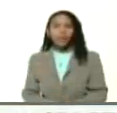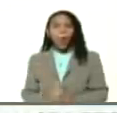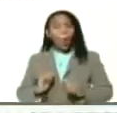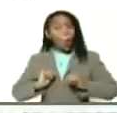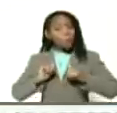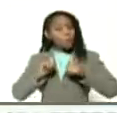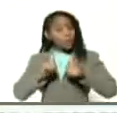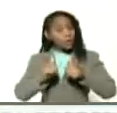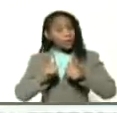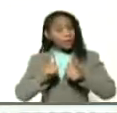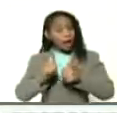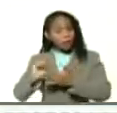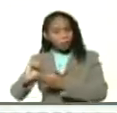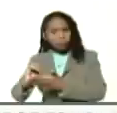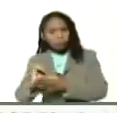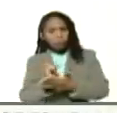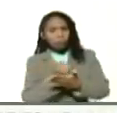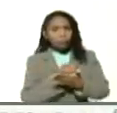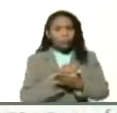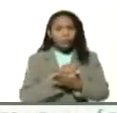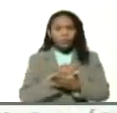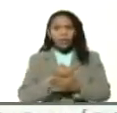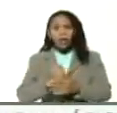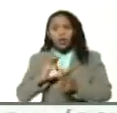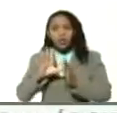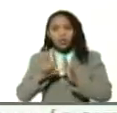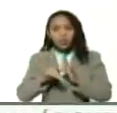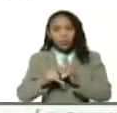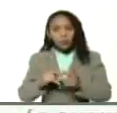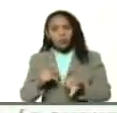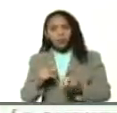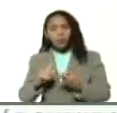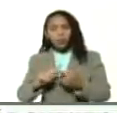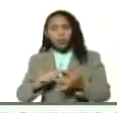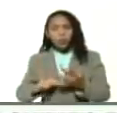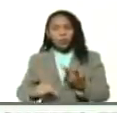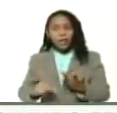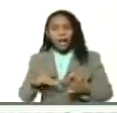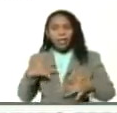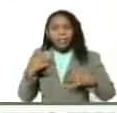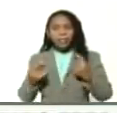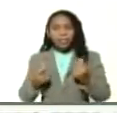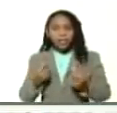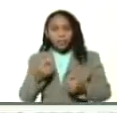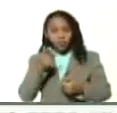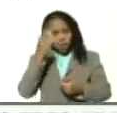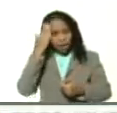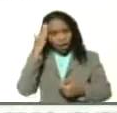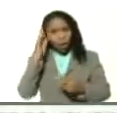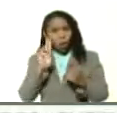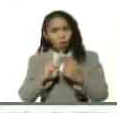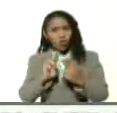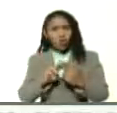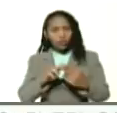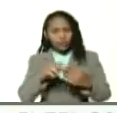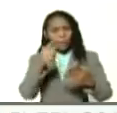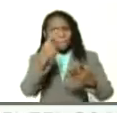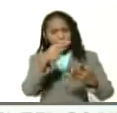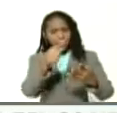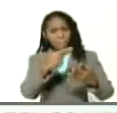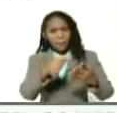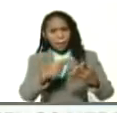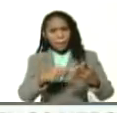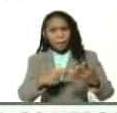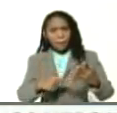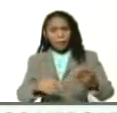Comienza el despojo de Venezuela, el despojo de los activos. Ustedes conocen a detalle lo que ha sido